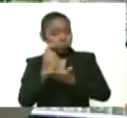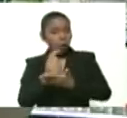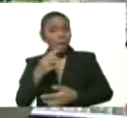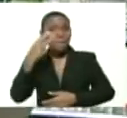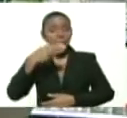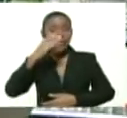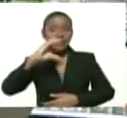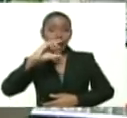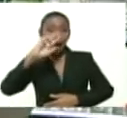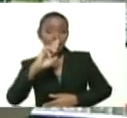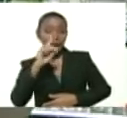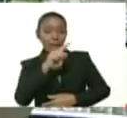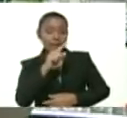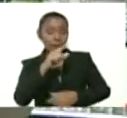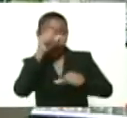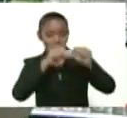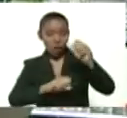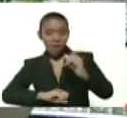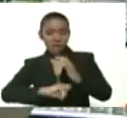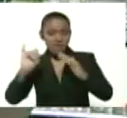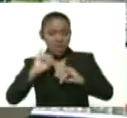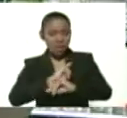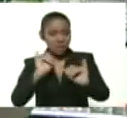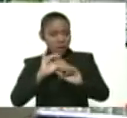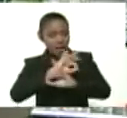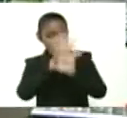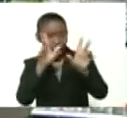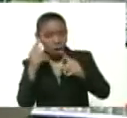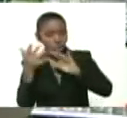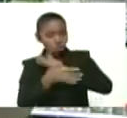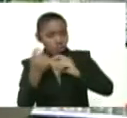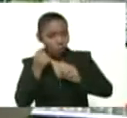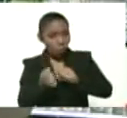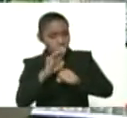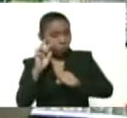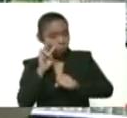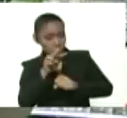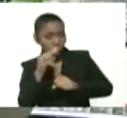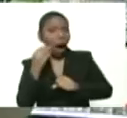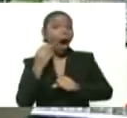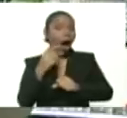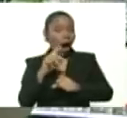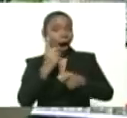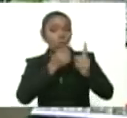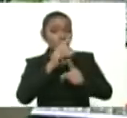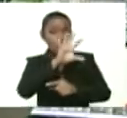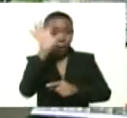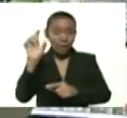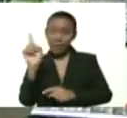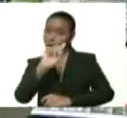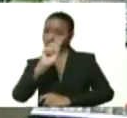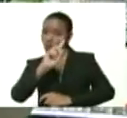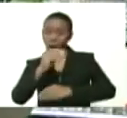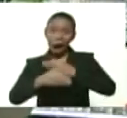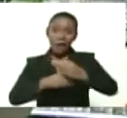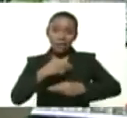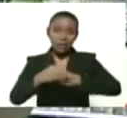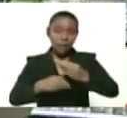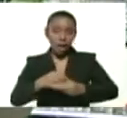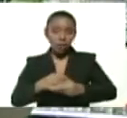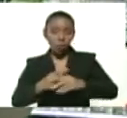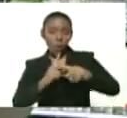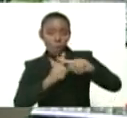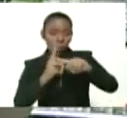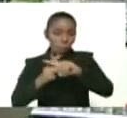diagnóstico definitivo de infección por COVID-19, y así como vemos que hay países que no están haciendo